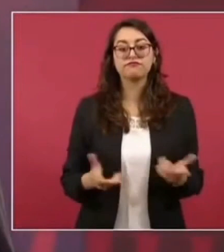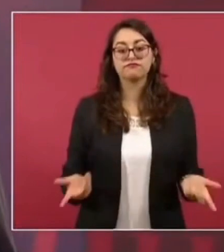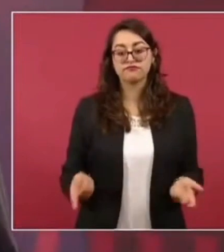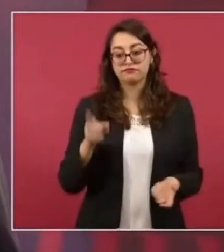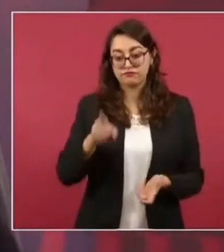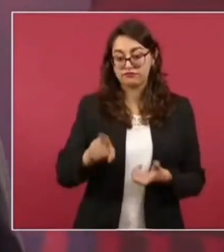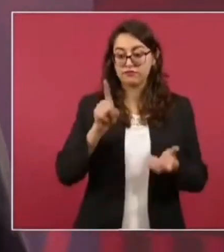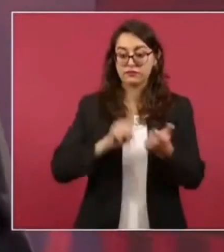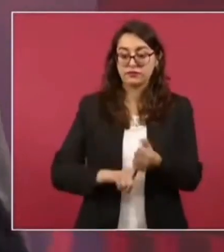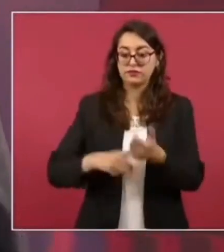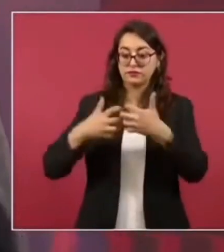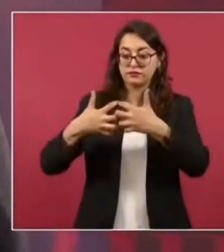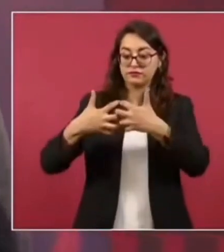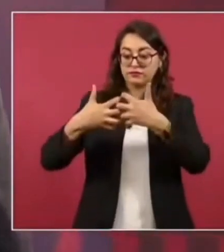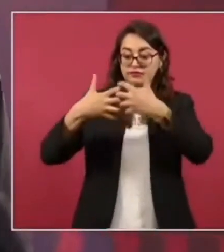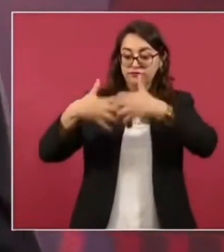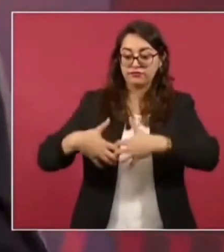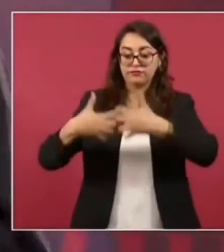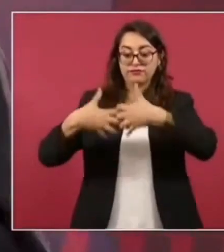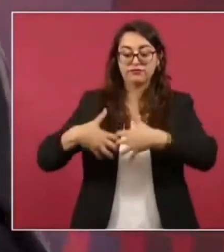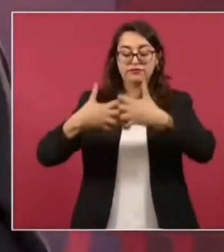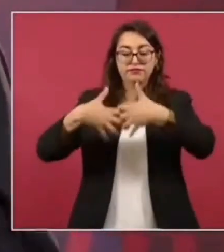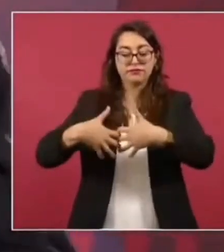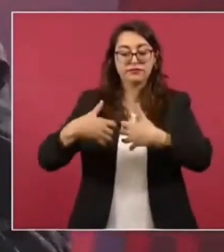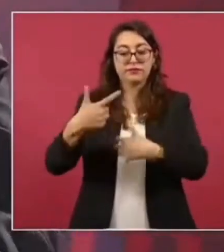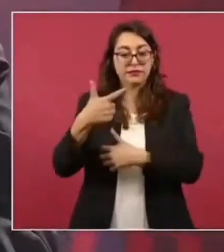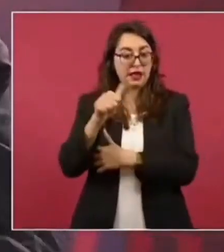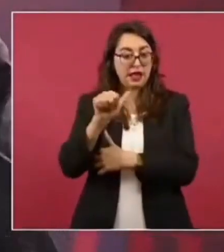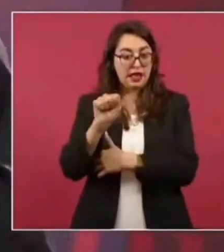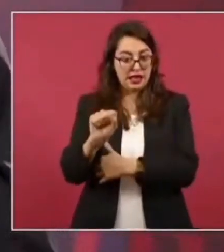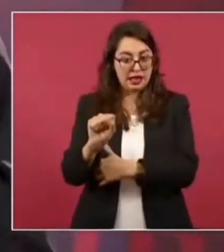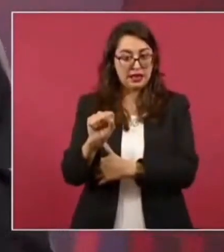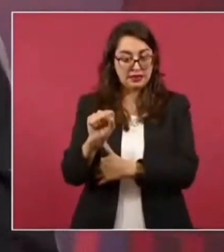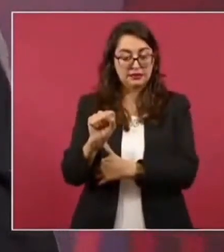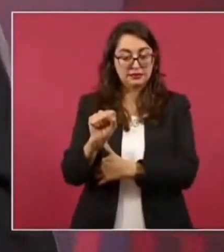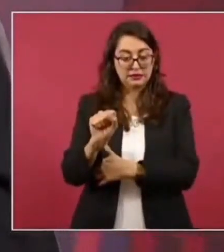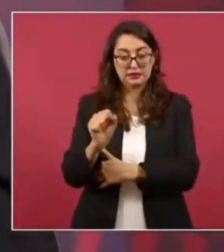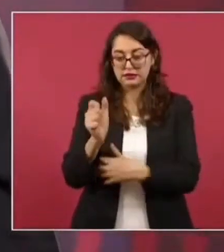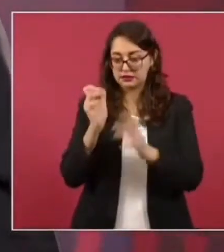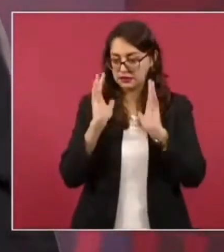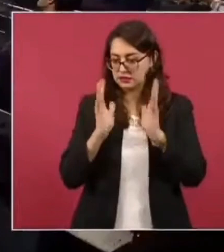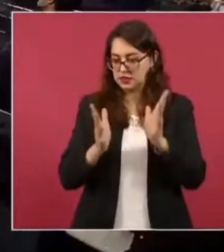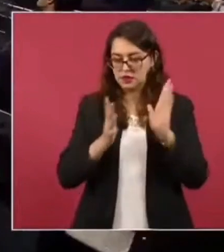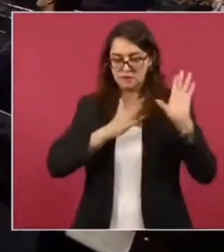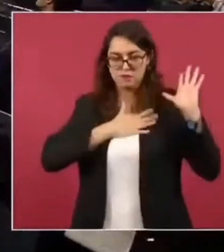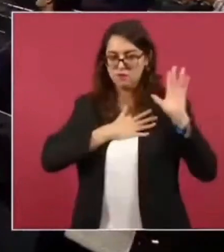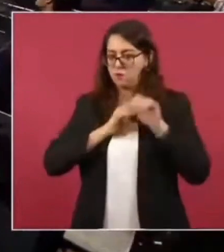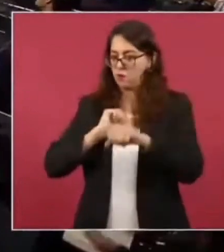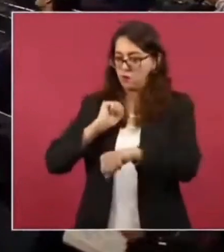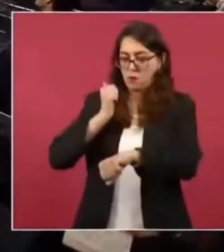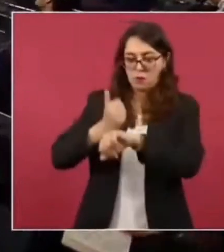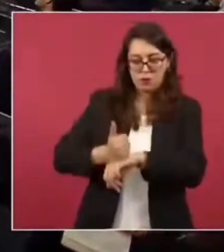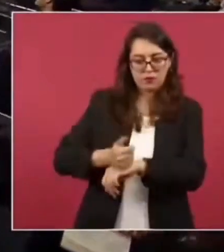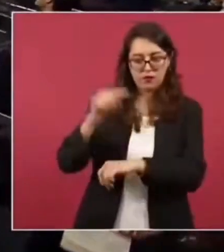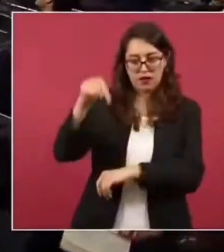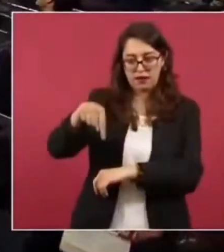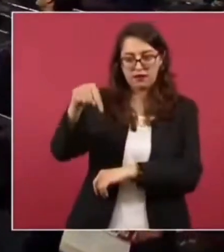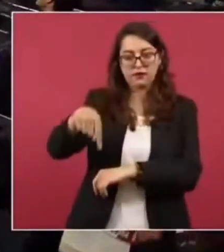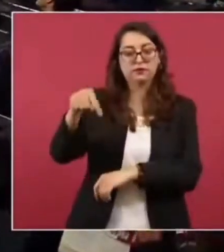licuefacción, una planta de gas. Ya está el compromiso